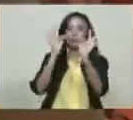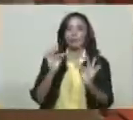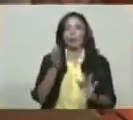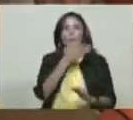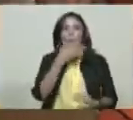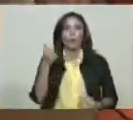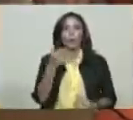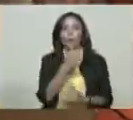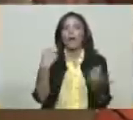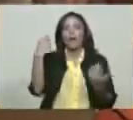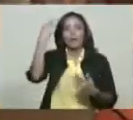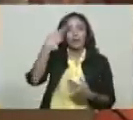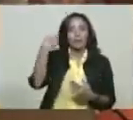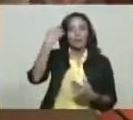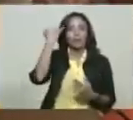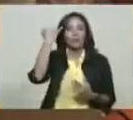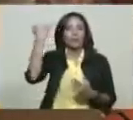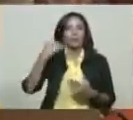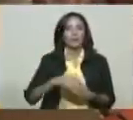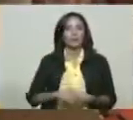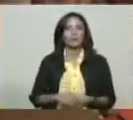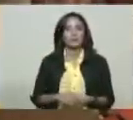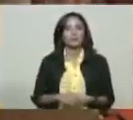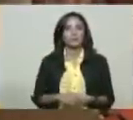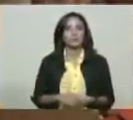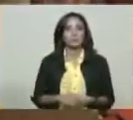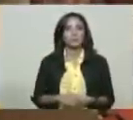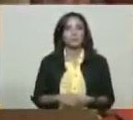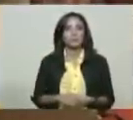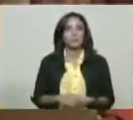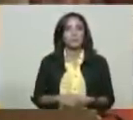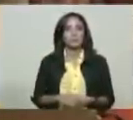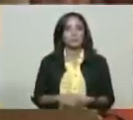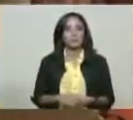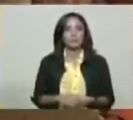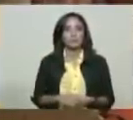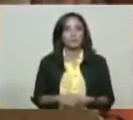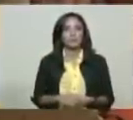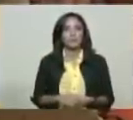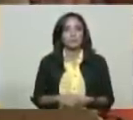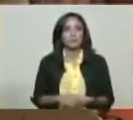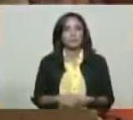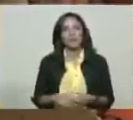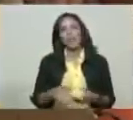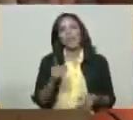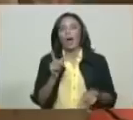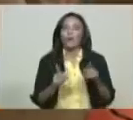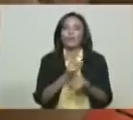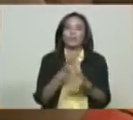como una reflexión un poco en la onda que uno a veces practica